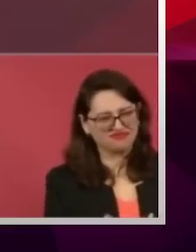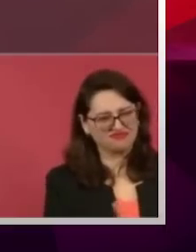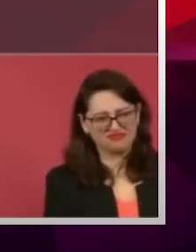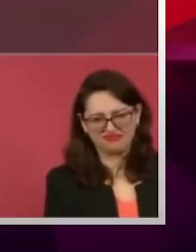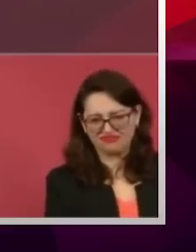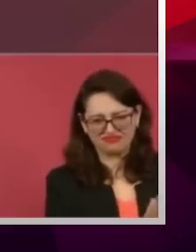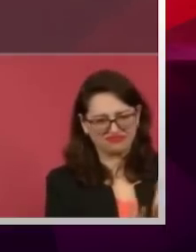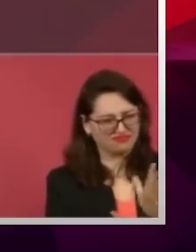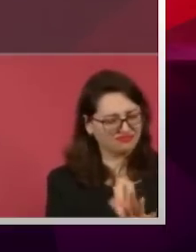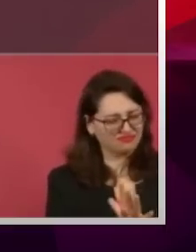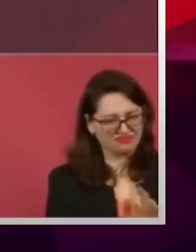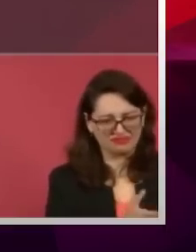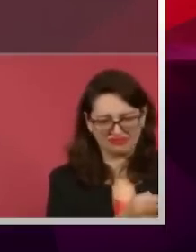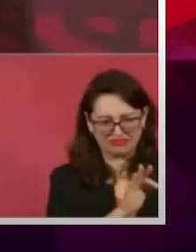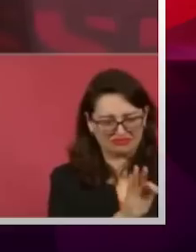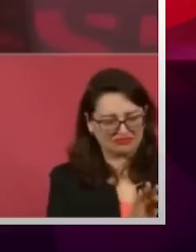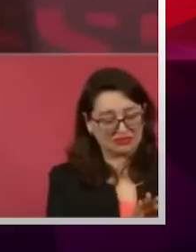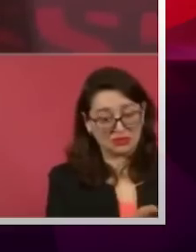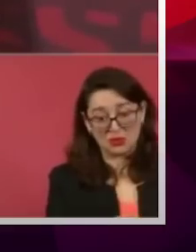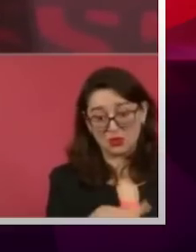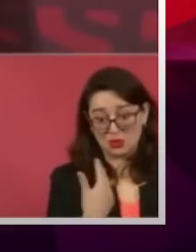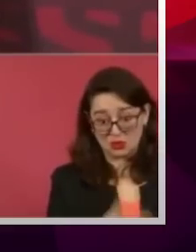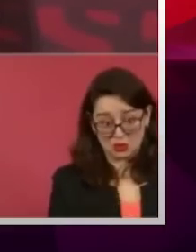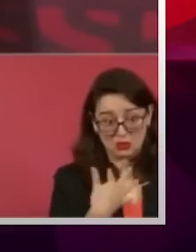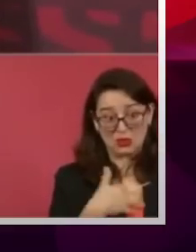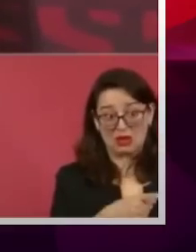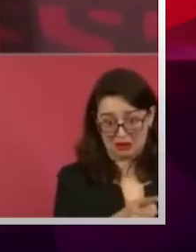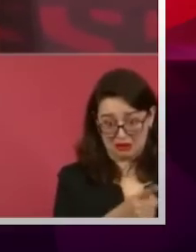Pero qué influencias